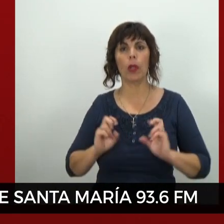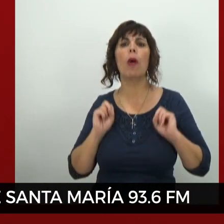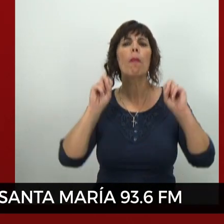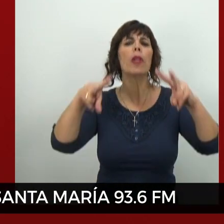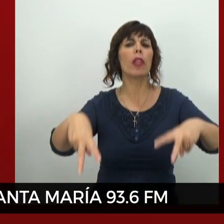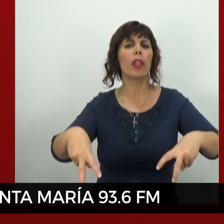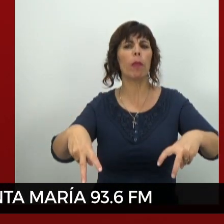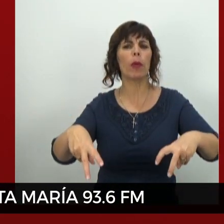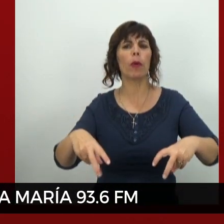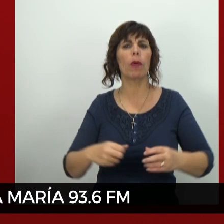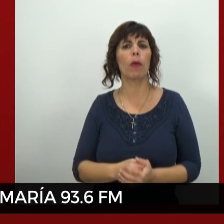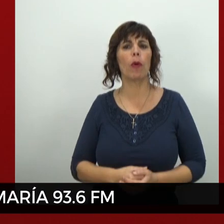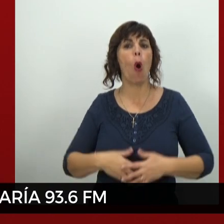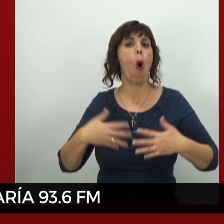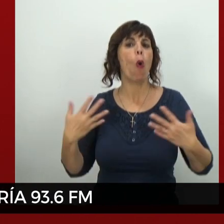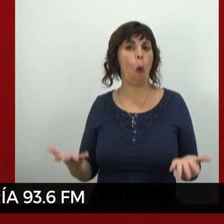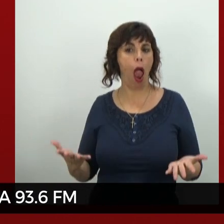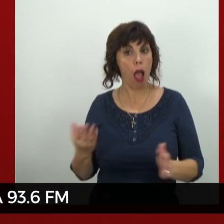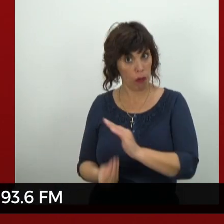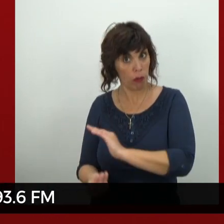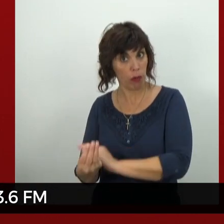principio no fue su nacimiento.